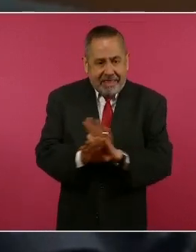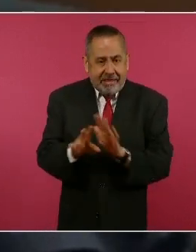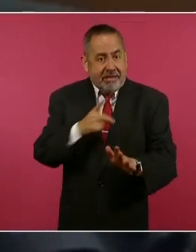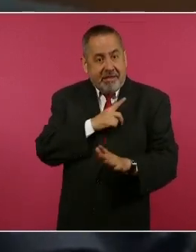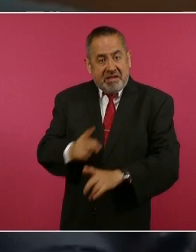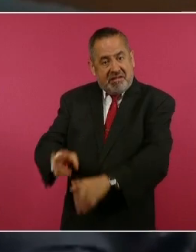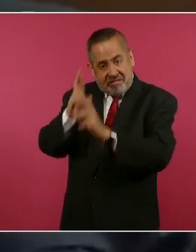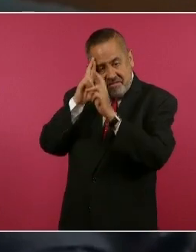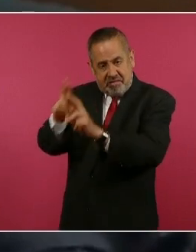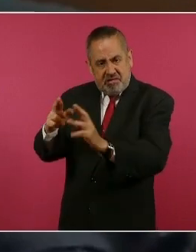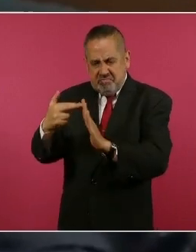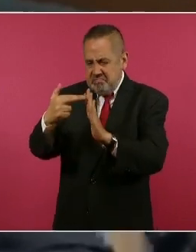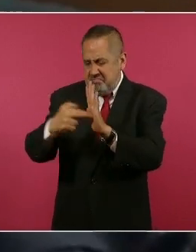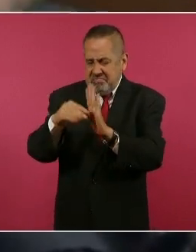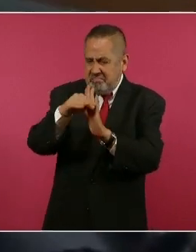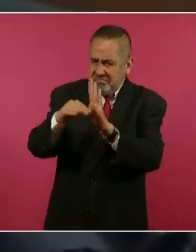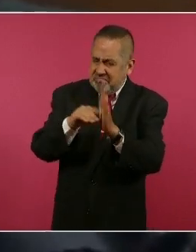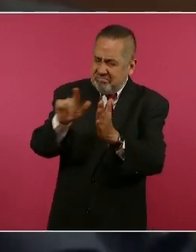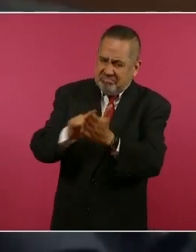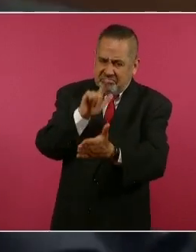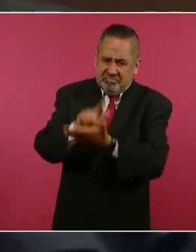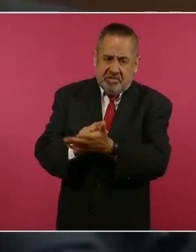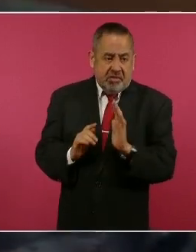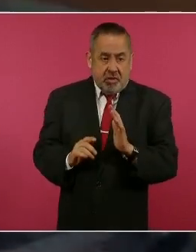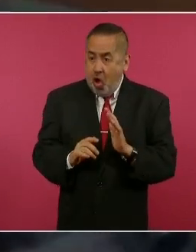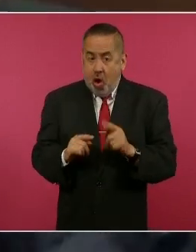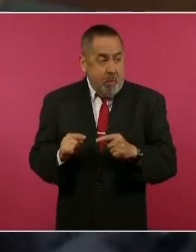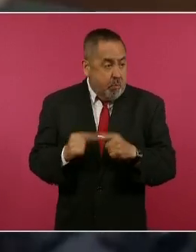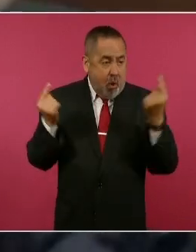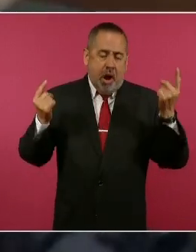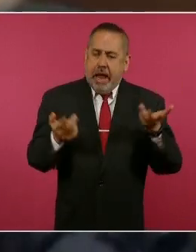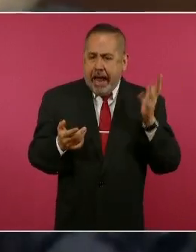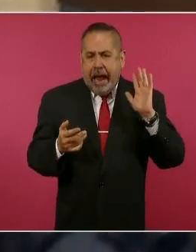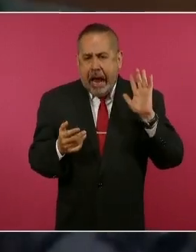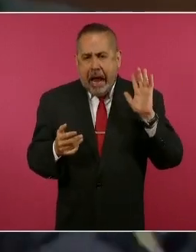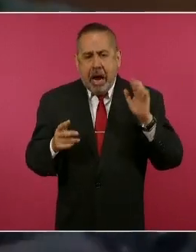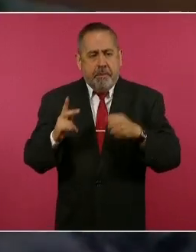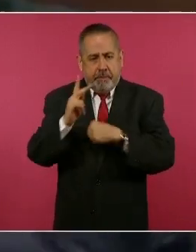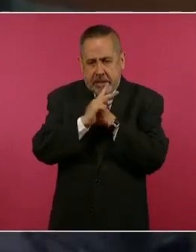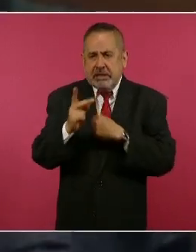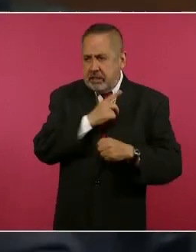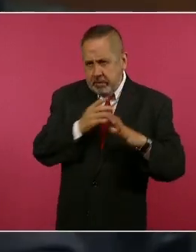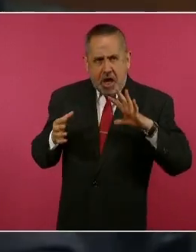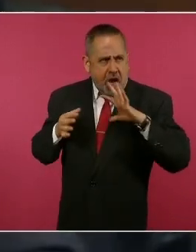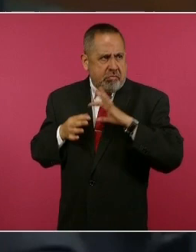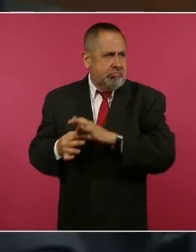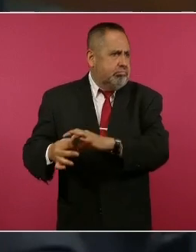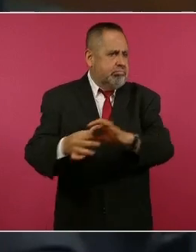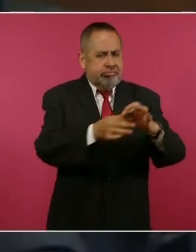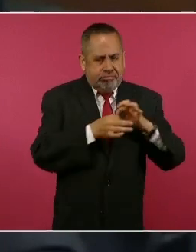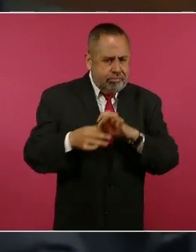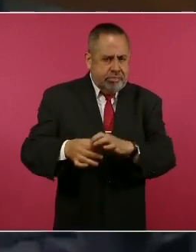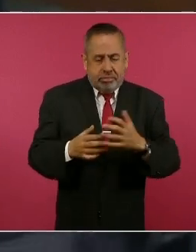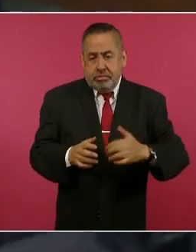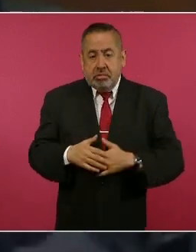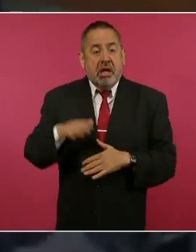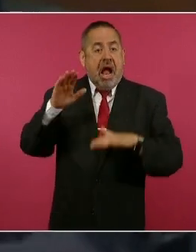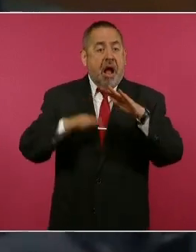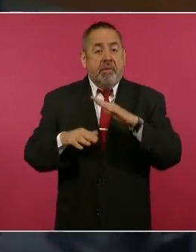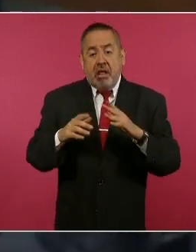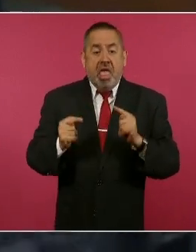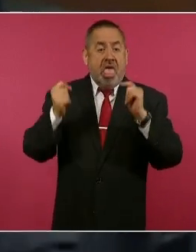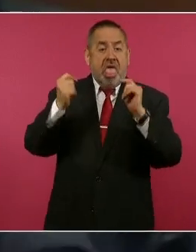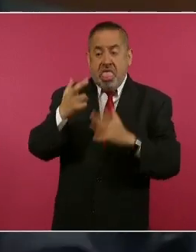plumazo la norma más elemental, sin la cual no hay relaciones diplomáticas posibles entre nuestros países. Casos en que esta norma ha